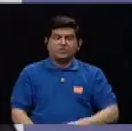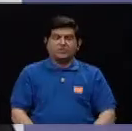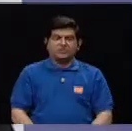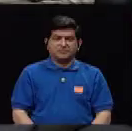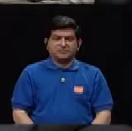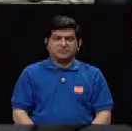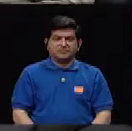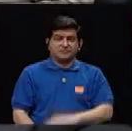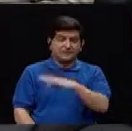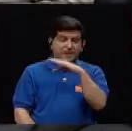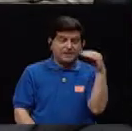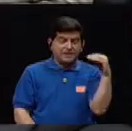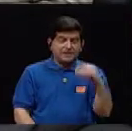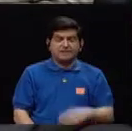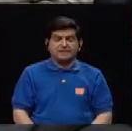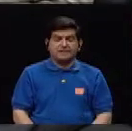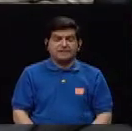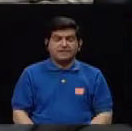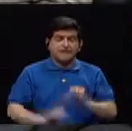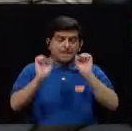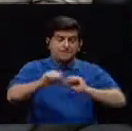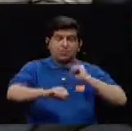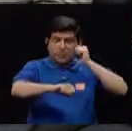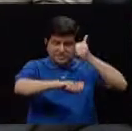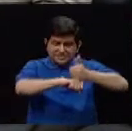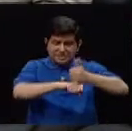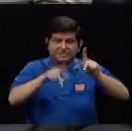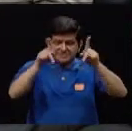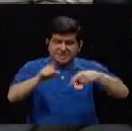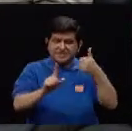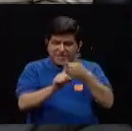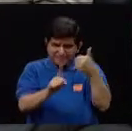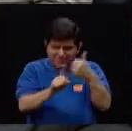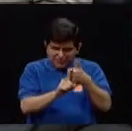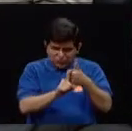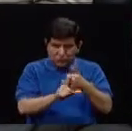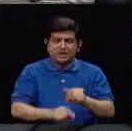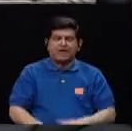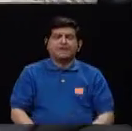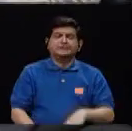Sí. Y lo que puede poner la persona.